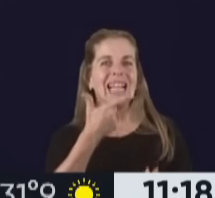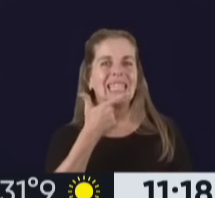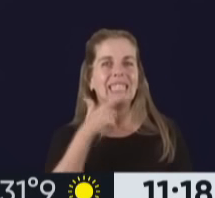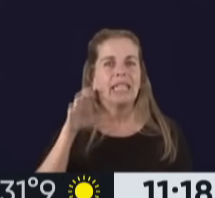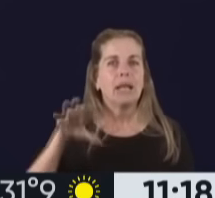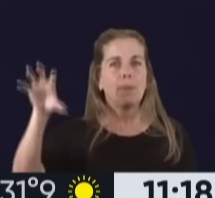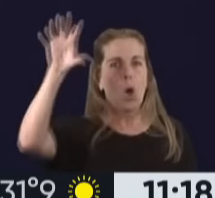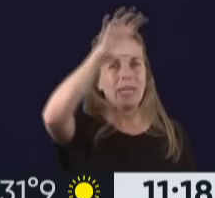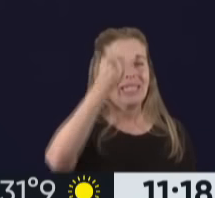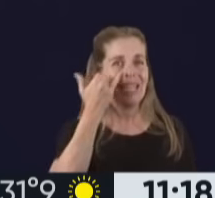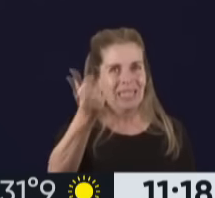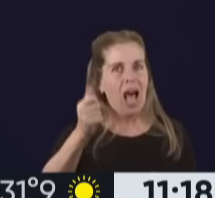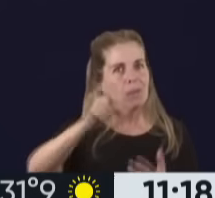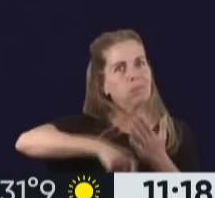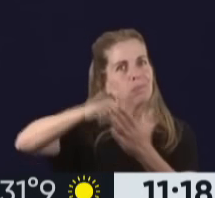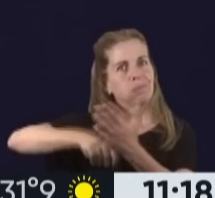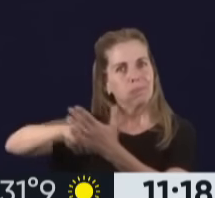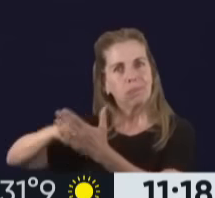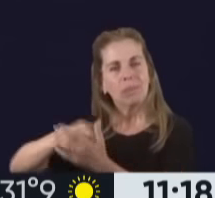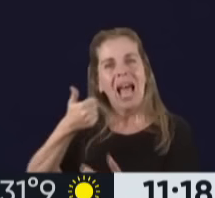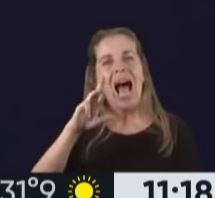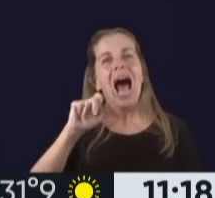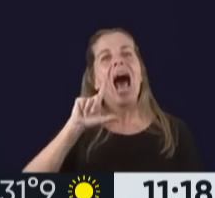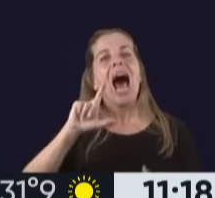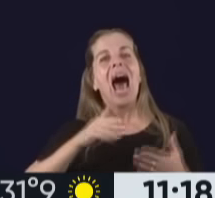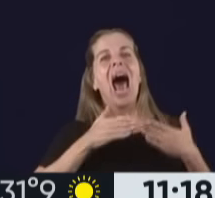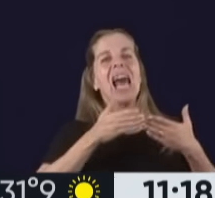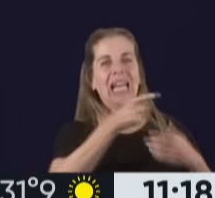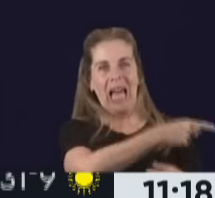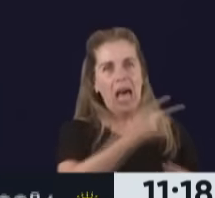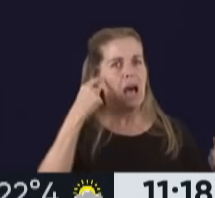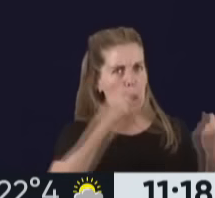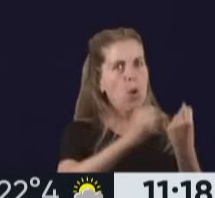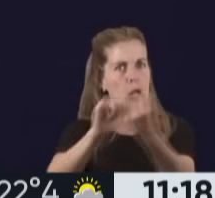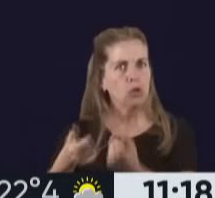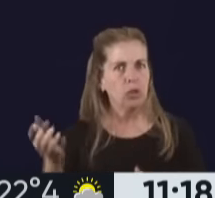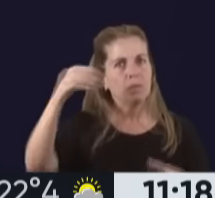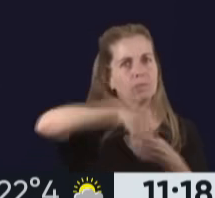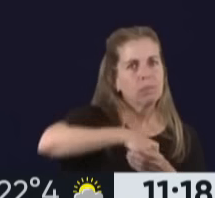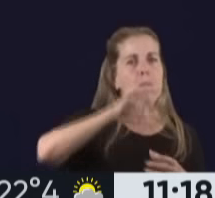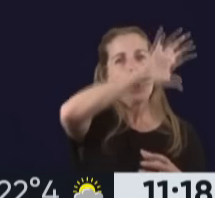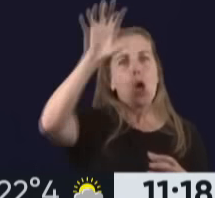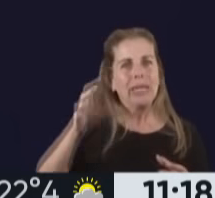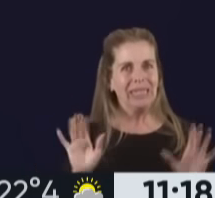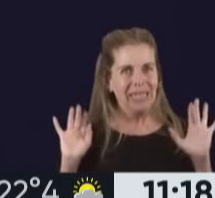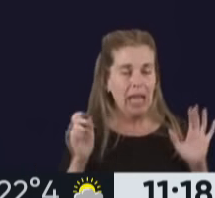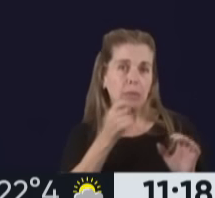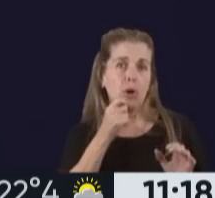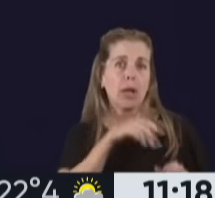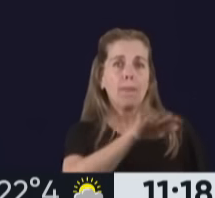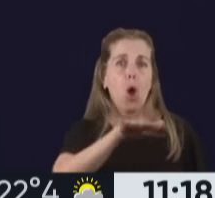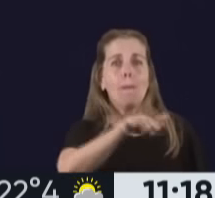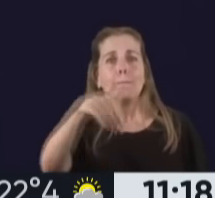firmaron convenios de intercambio de información con ARCA para adherirse a la lógica de este nuevo régimen. A modo ilustrativo, la provincia de Buenos Aires,